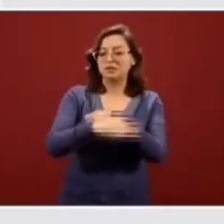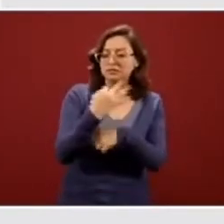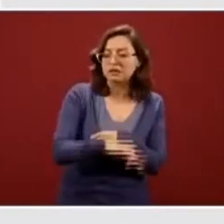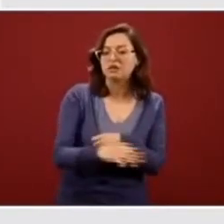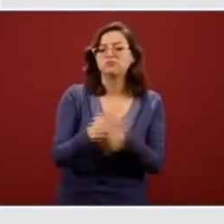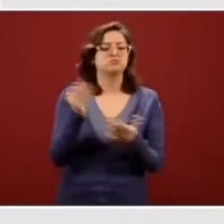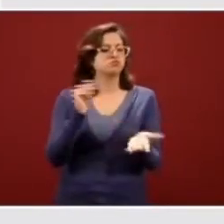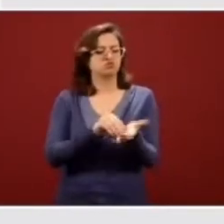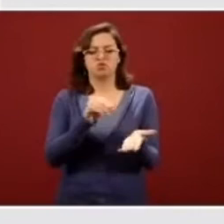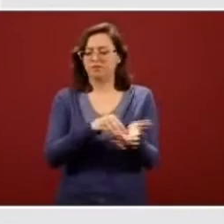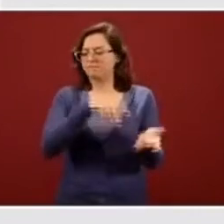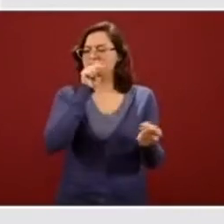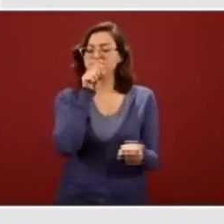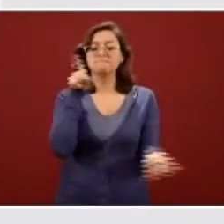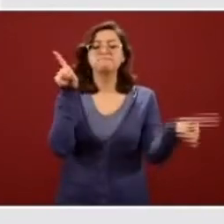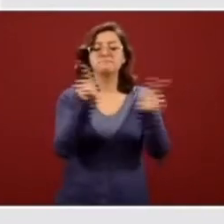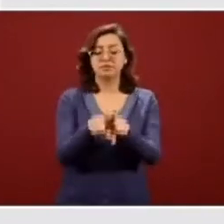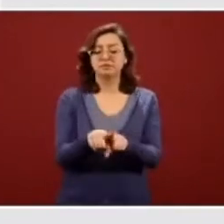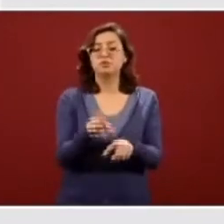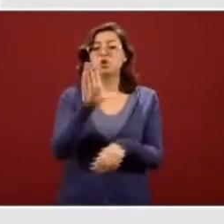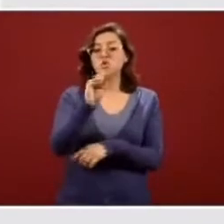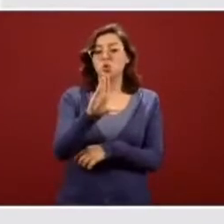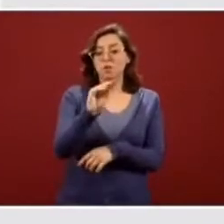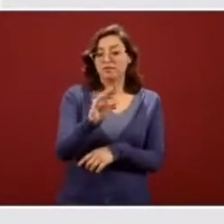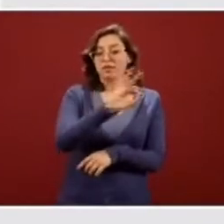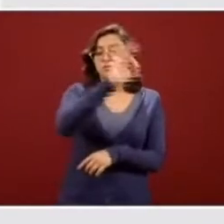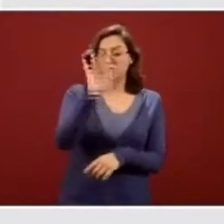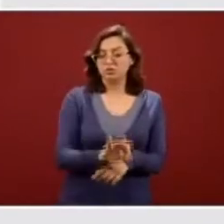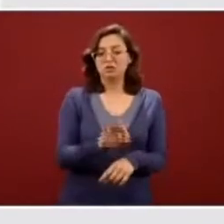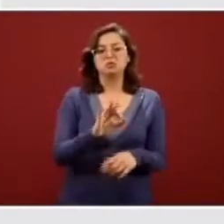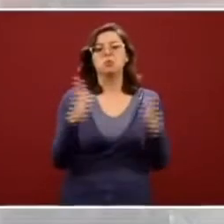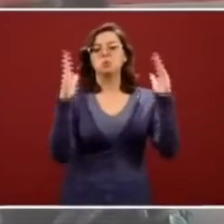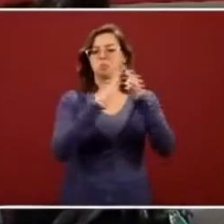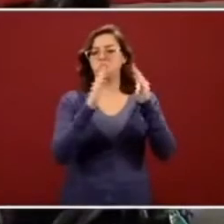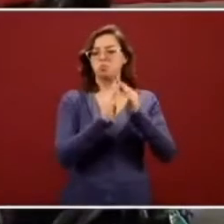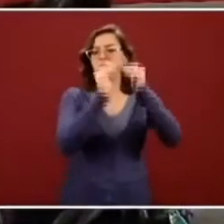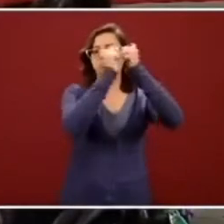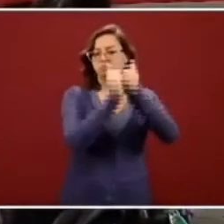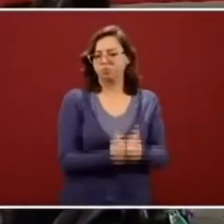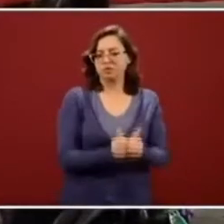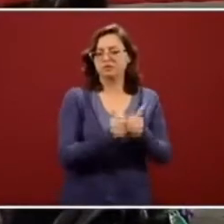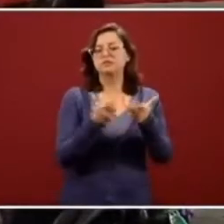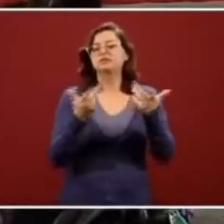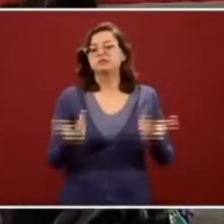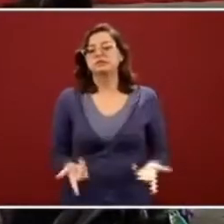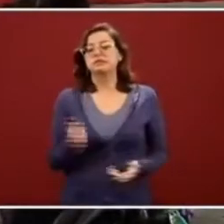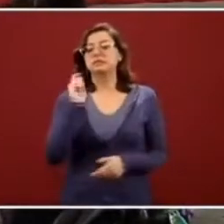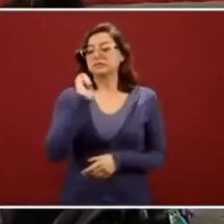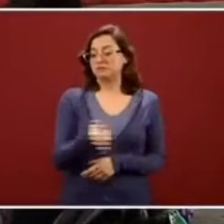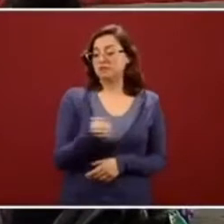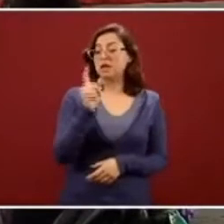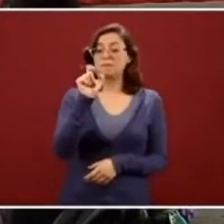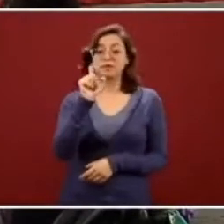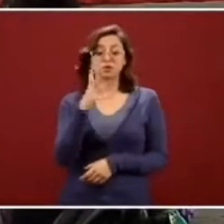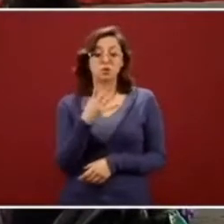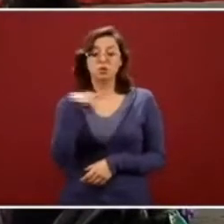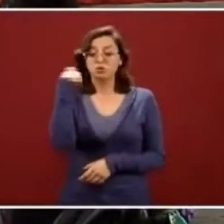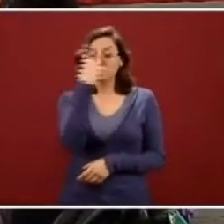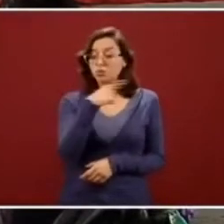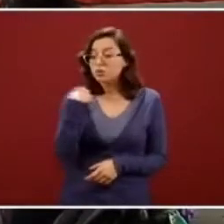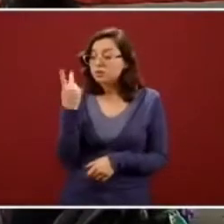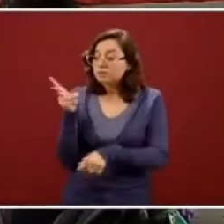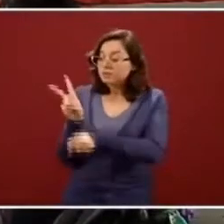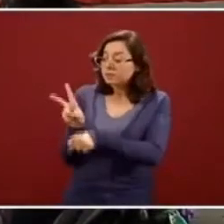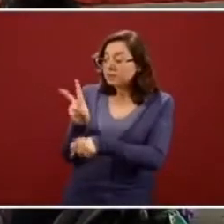manteniendo igual, una proporción de 90-10, la cual cuando se hace la revisión en las últimas 24 horas, es decir, cómo continúan